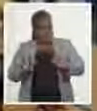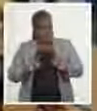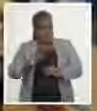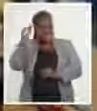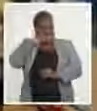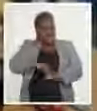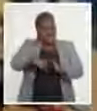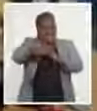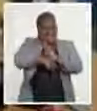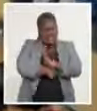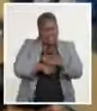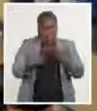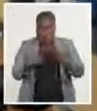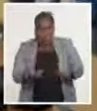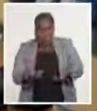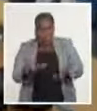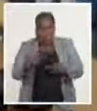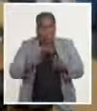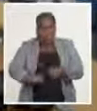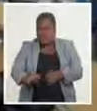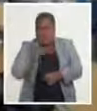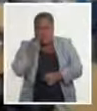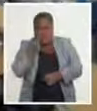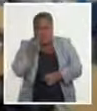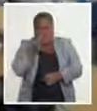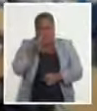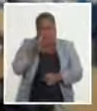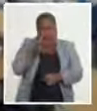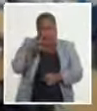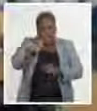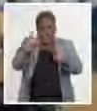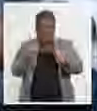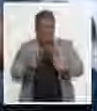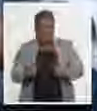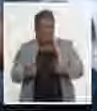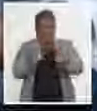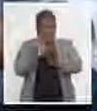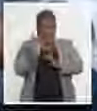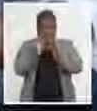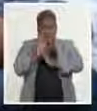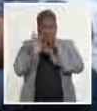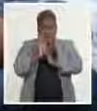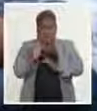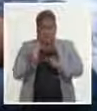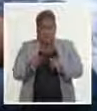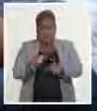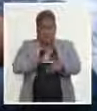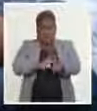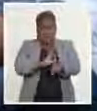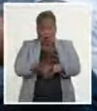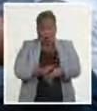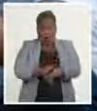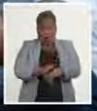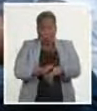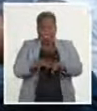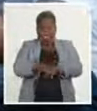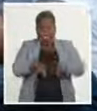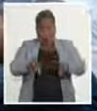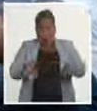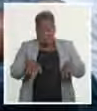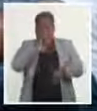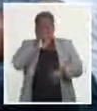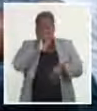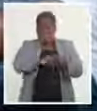fondo cuáles son los caminos que siguen dentro de esta red. Durante los meses de aislamiento como resultado de la pandemia, no pocos